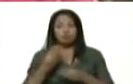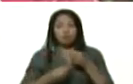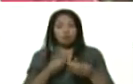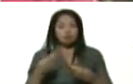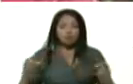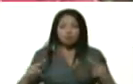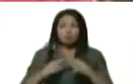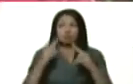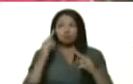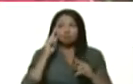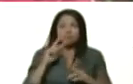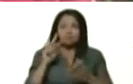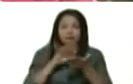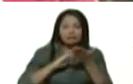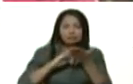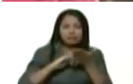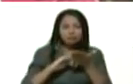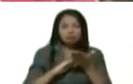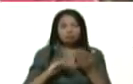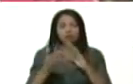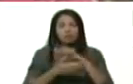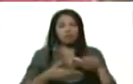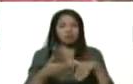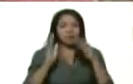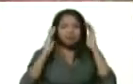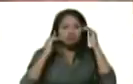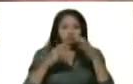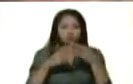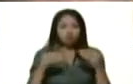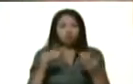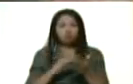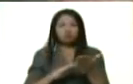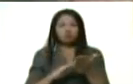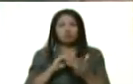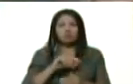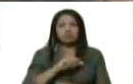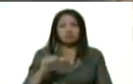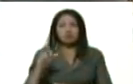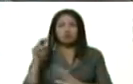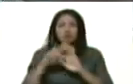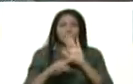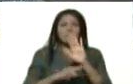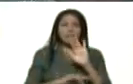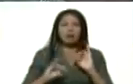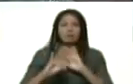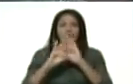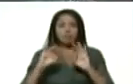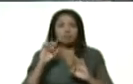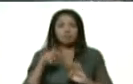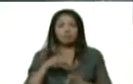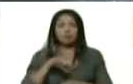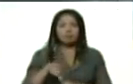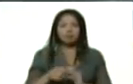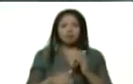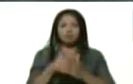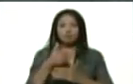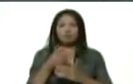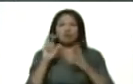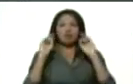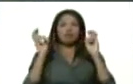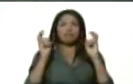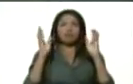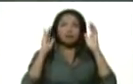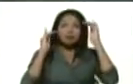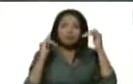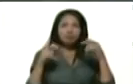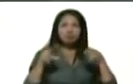encontrar los problemas, atender los problemas. Hemos incorporado esta semana, por instrucciones suyas también, al Estado Mayor para el tema de la